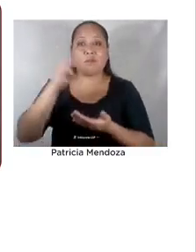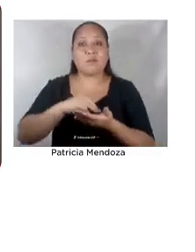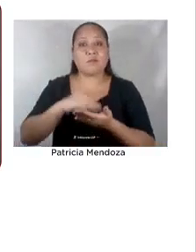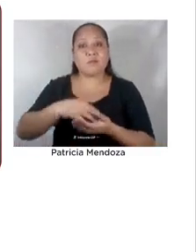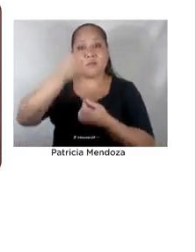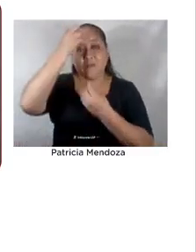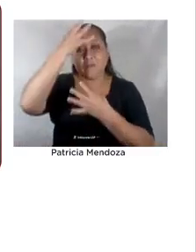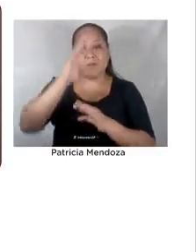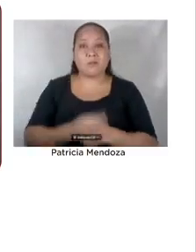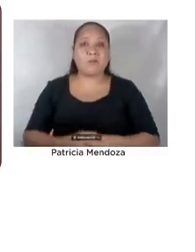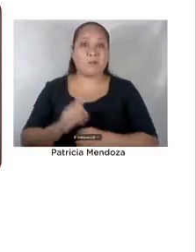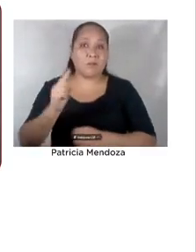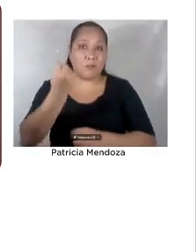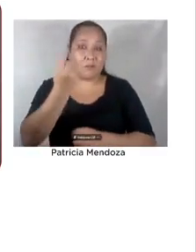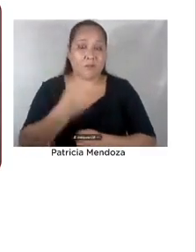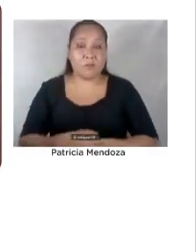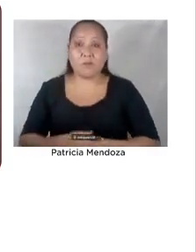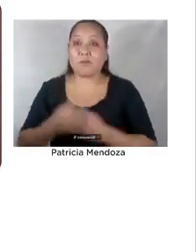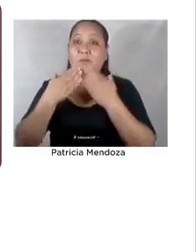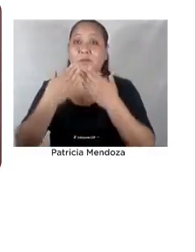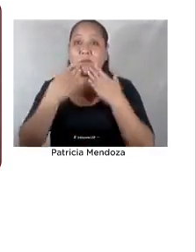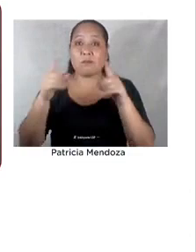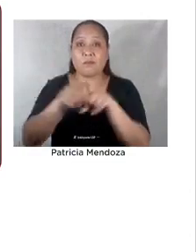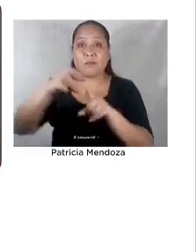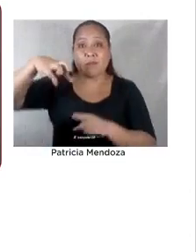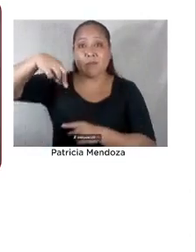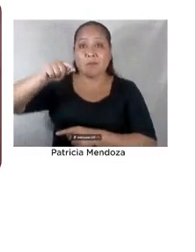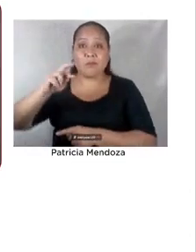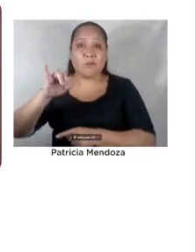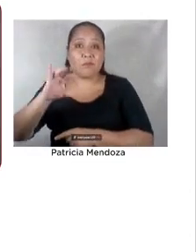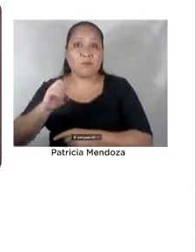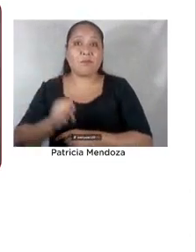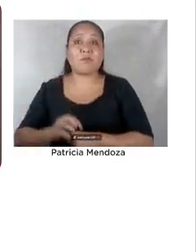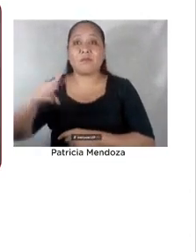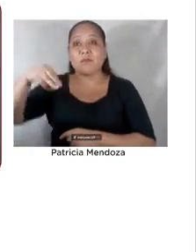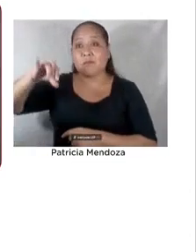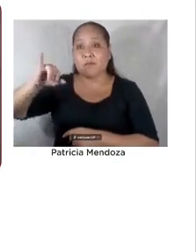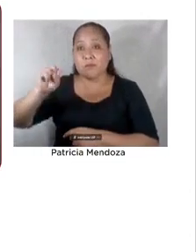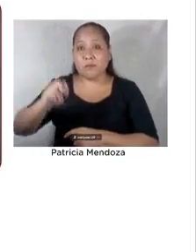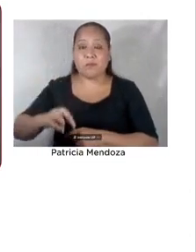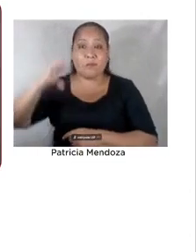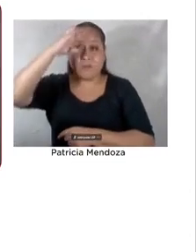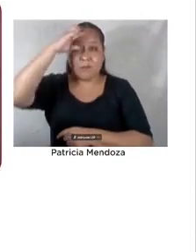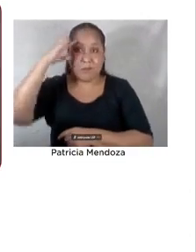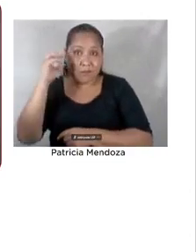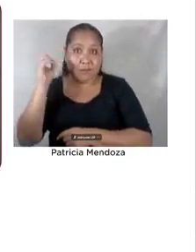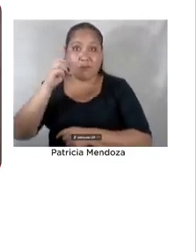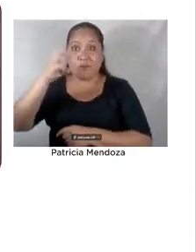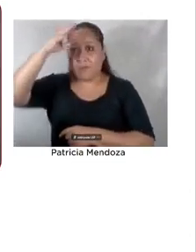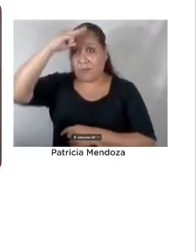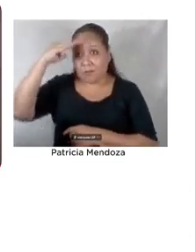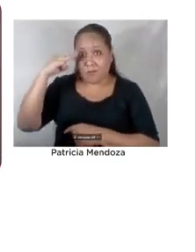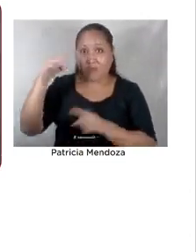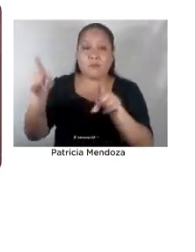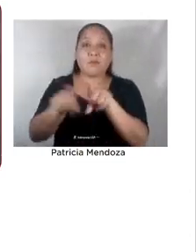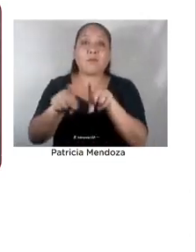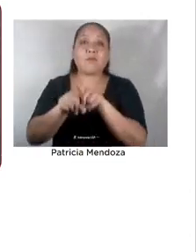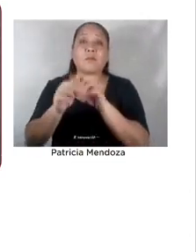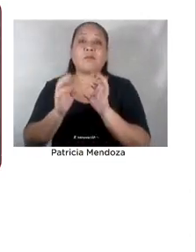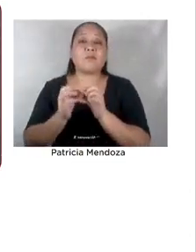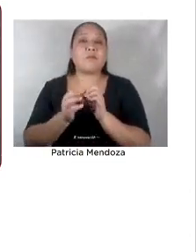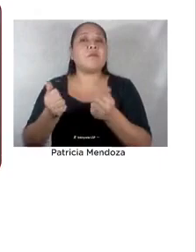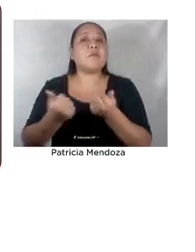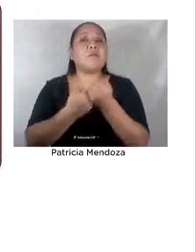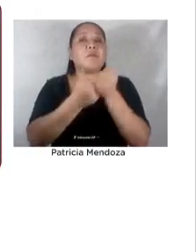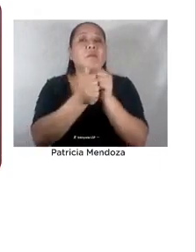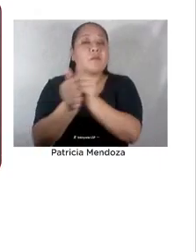útil. Agradezco también a Patricia, a Moisés por acompañarnos a través de la interpretación de las señas, lo cual nos